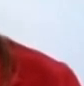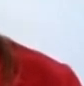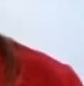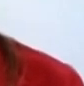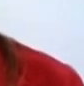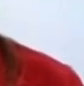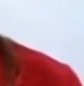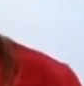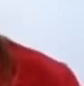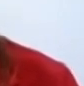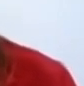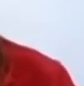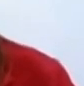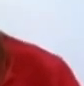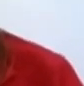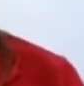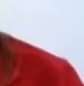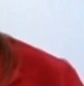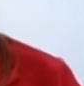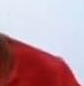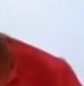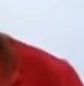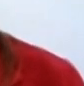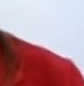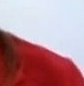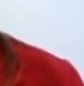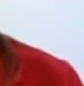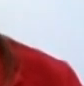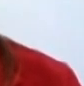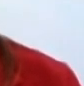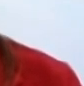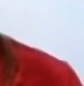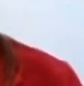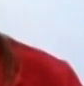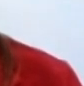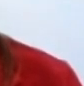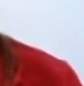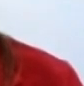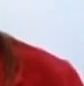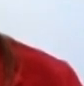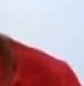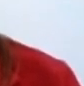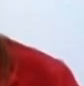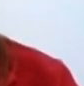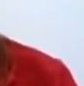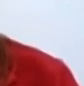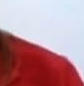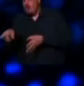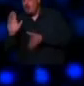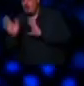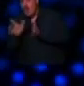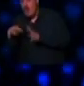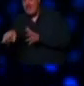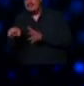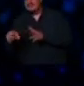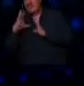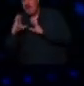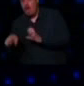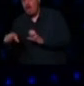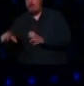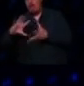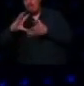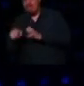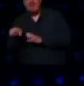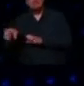Exacto, todo puede pasar, y sobre todo en Argentina. Sondeos, encuestas, hay muchísimas circulando desde hace tiempo. De hecho, es más, se